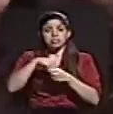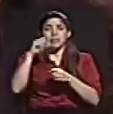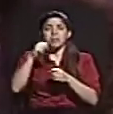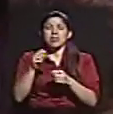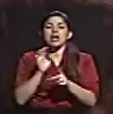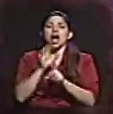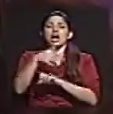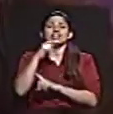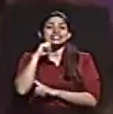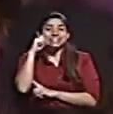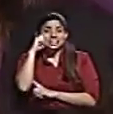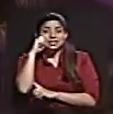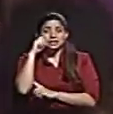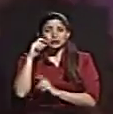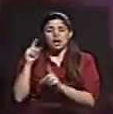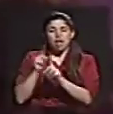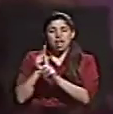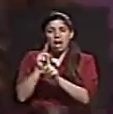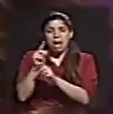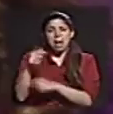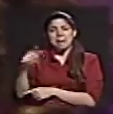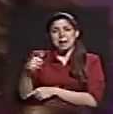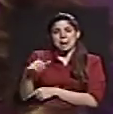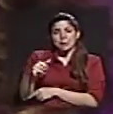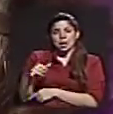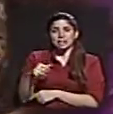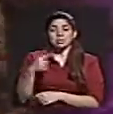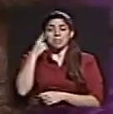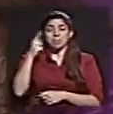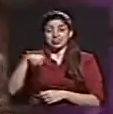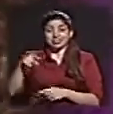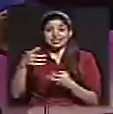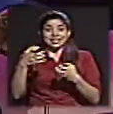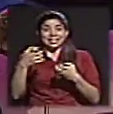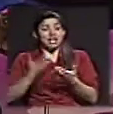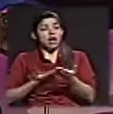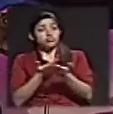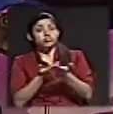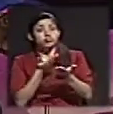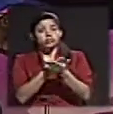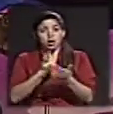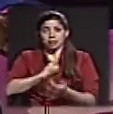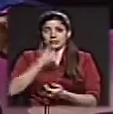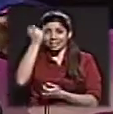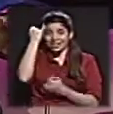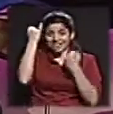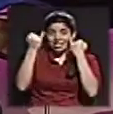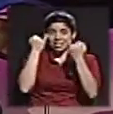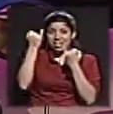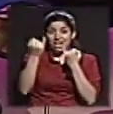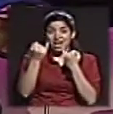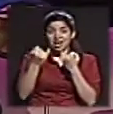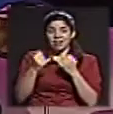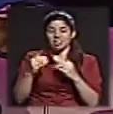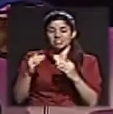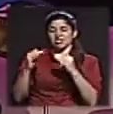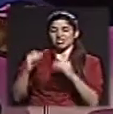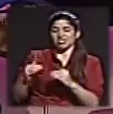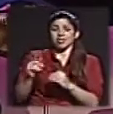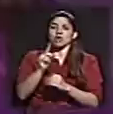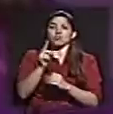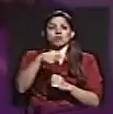acoso sexual, el asedio, la manipulación para que lo que ellas quieran proponer o sus propuestas, en realidad eso no es lo válido, sino lo